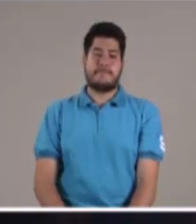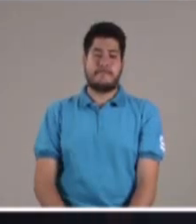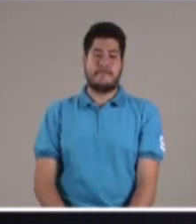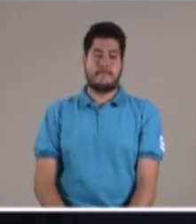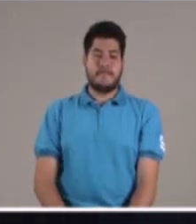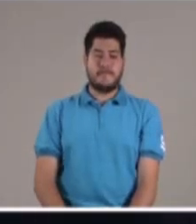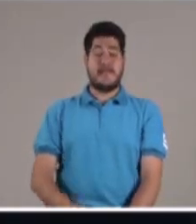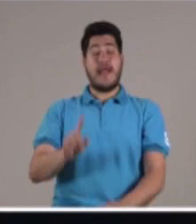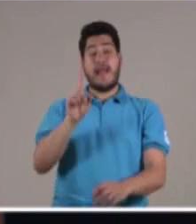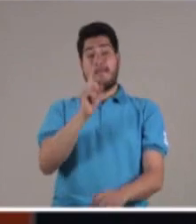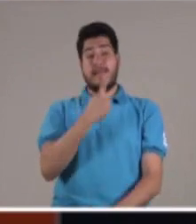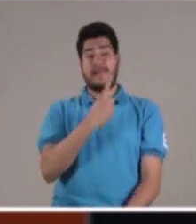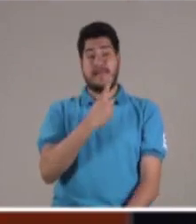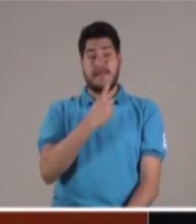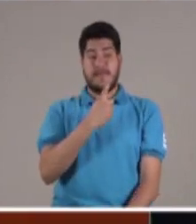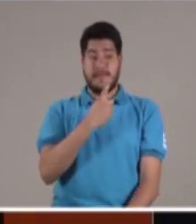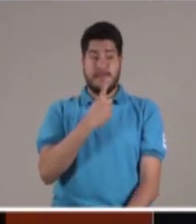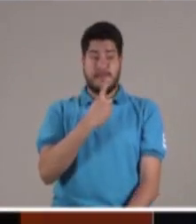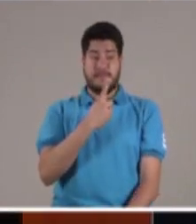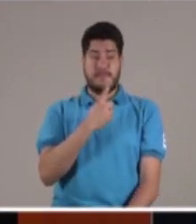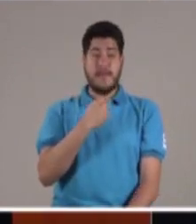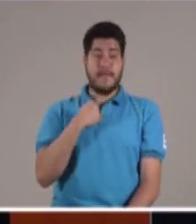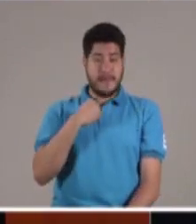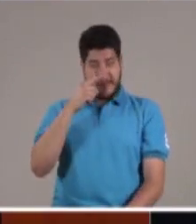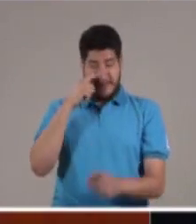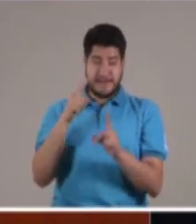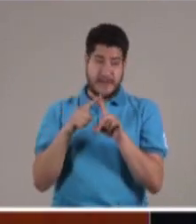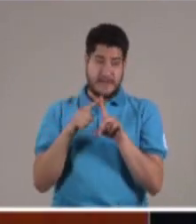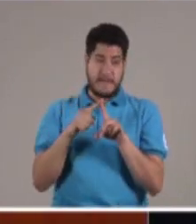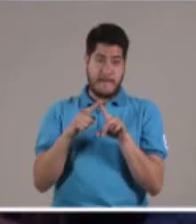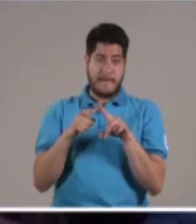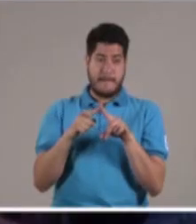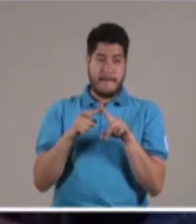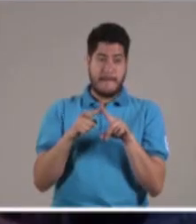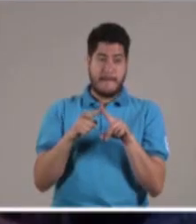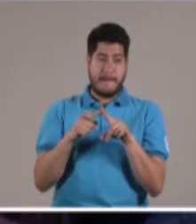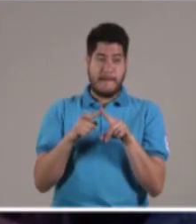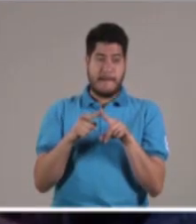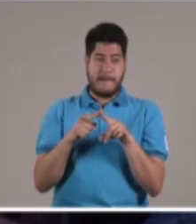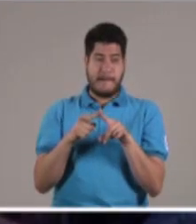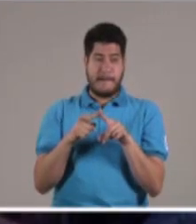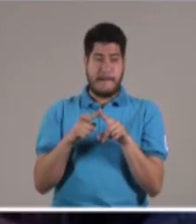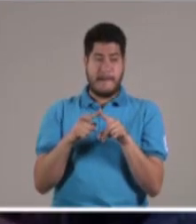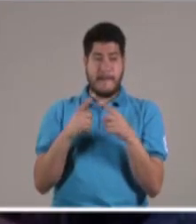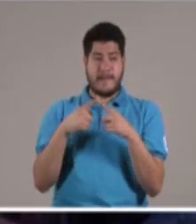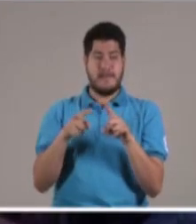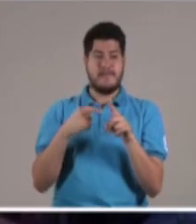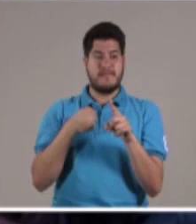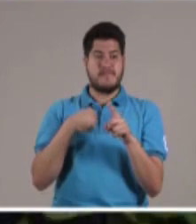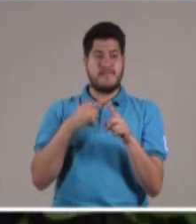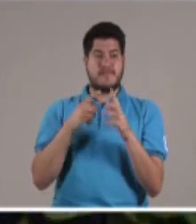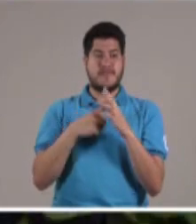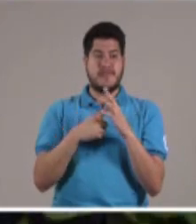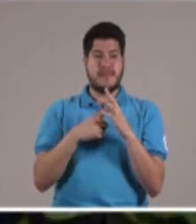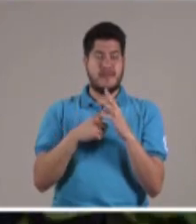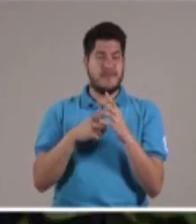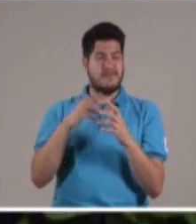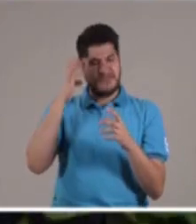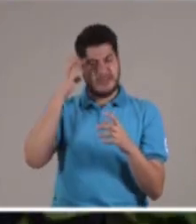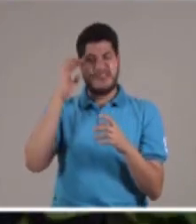fíjese que al principio a mí también pero yo al principio decía pero de qué me pueden